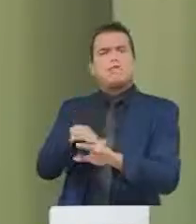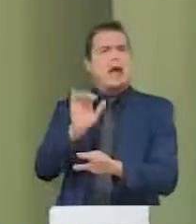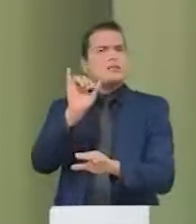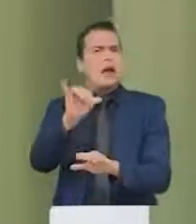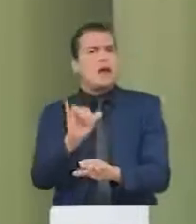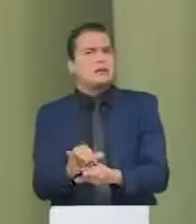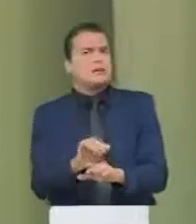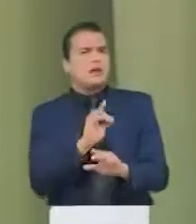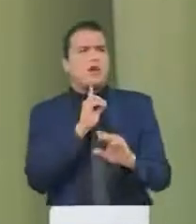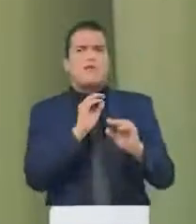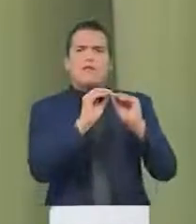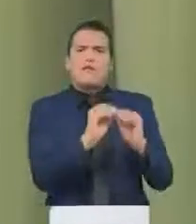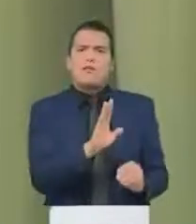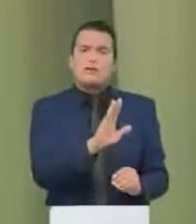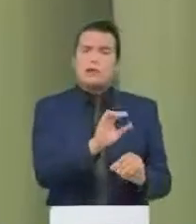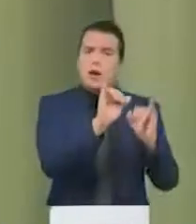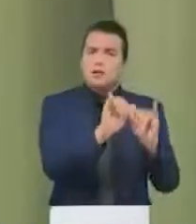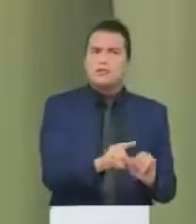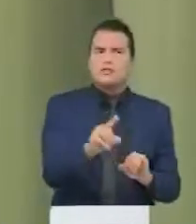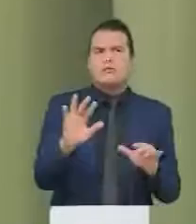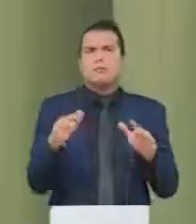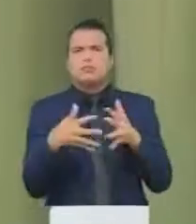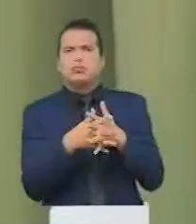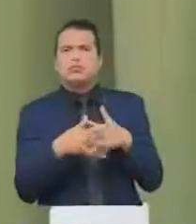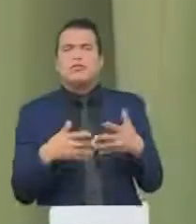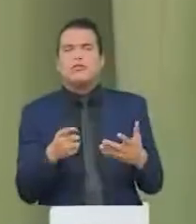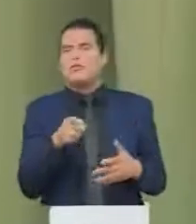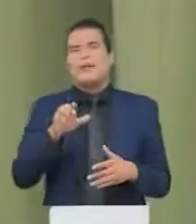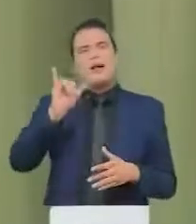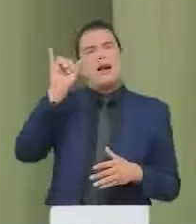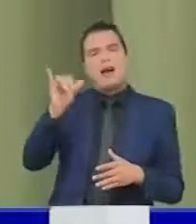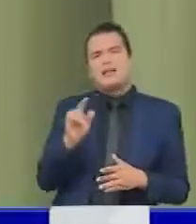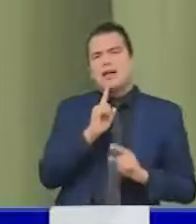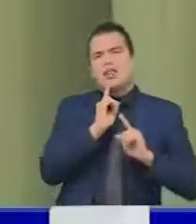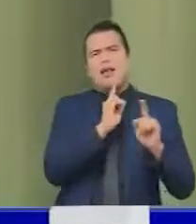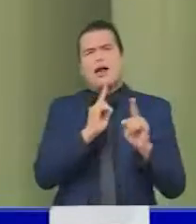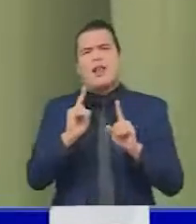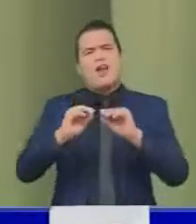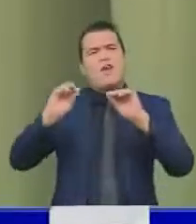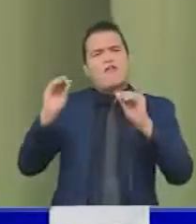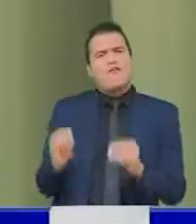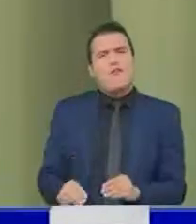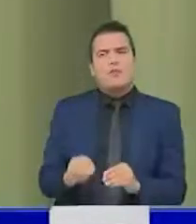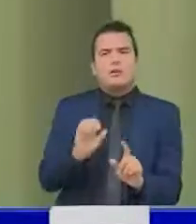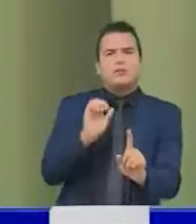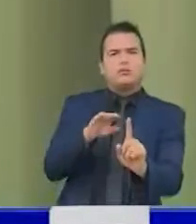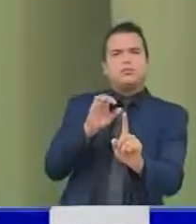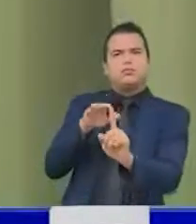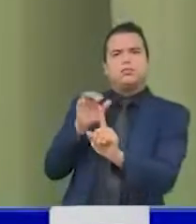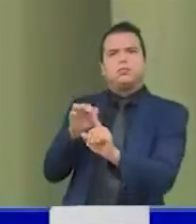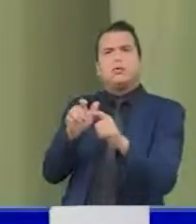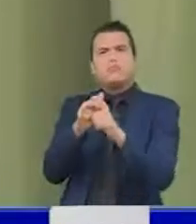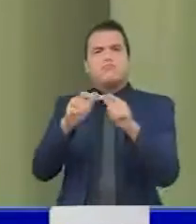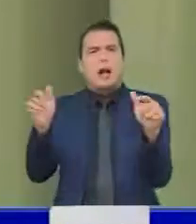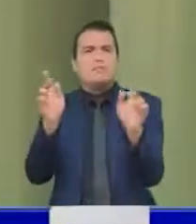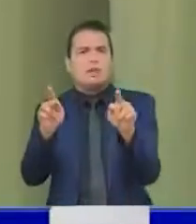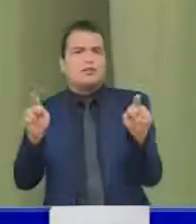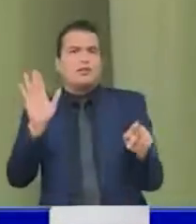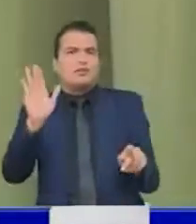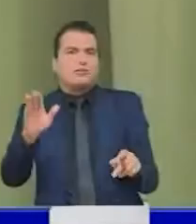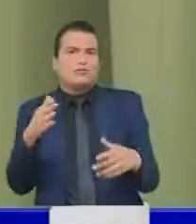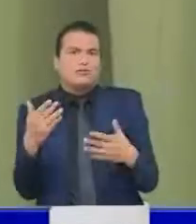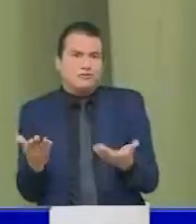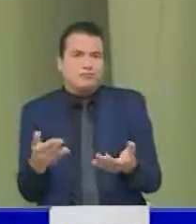es correcto el ingeniero tiene la posibilidad en su comunicación de llegar a todos los colombianos y colombianas